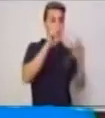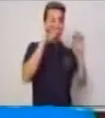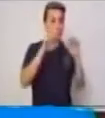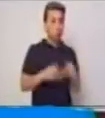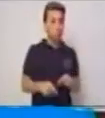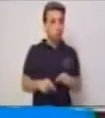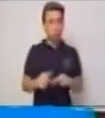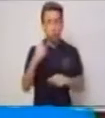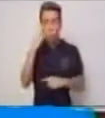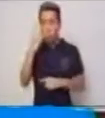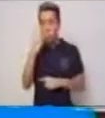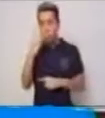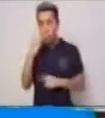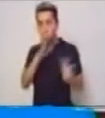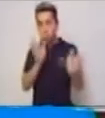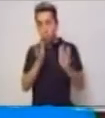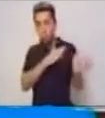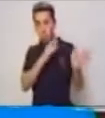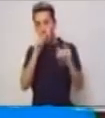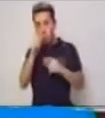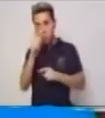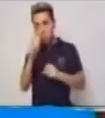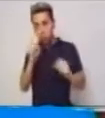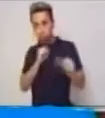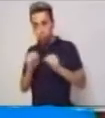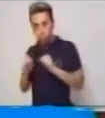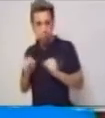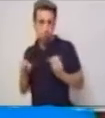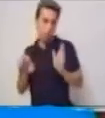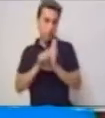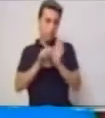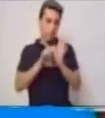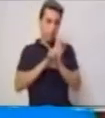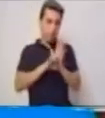Por ejemplo,